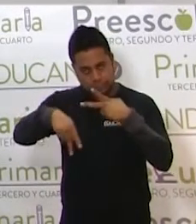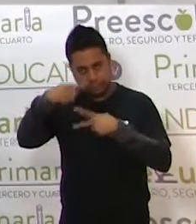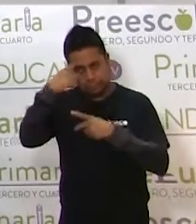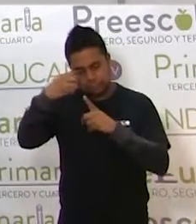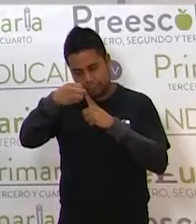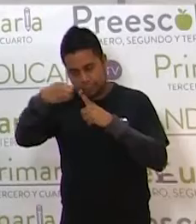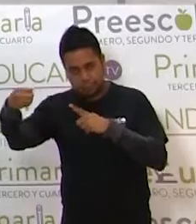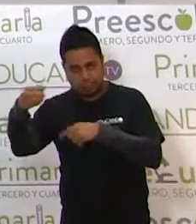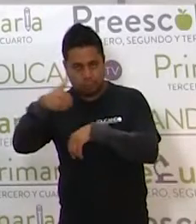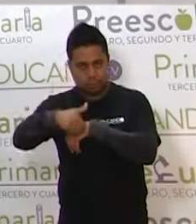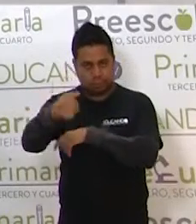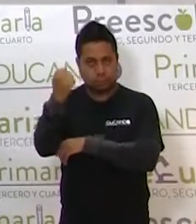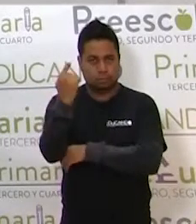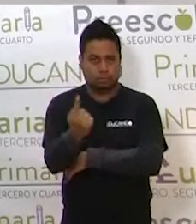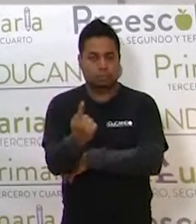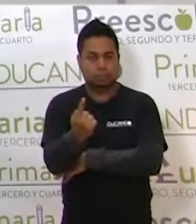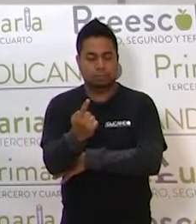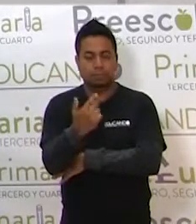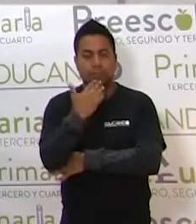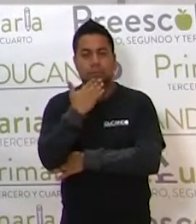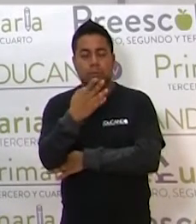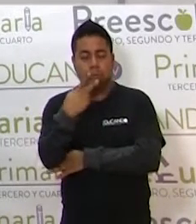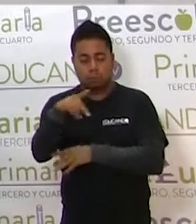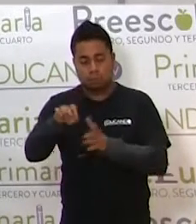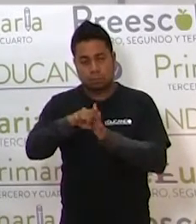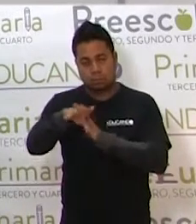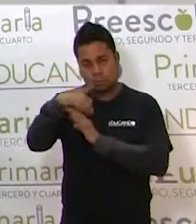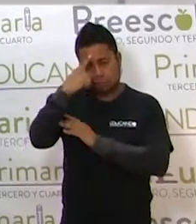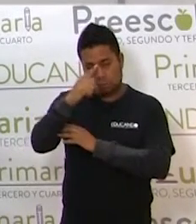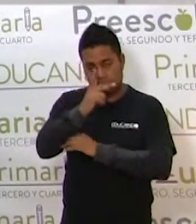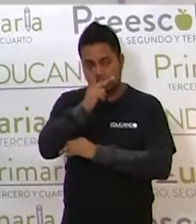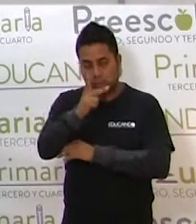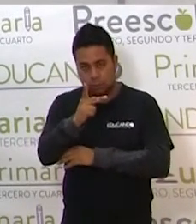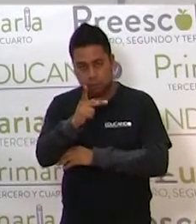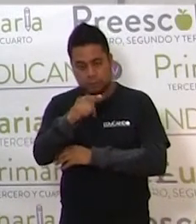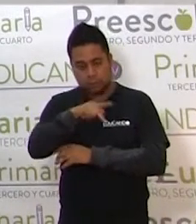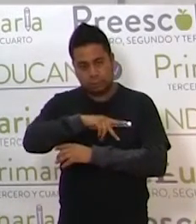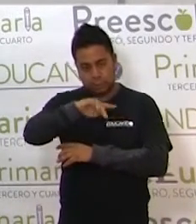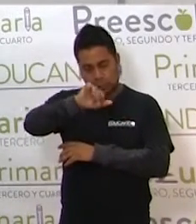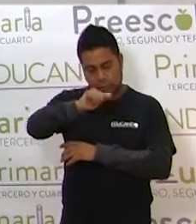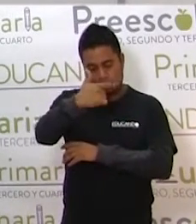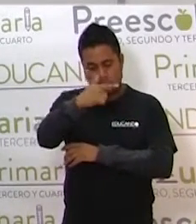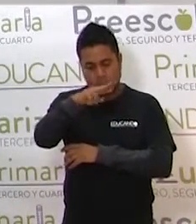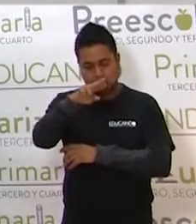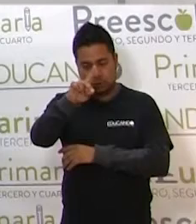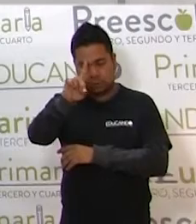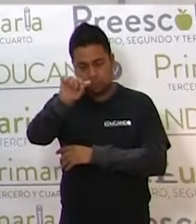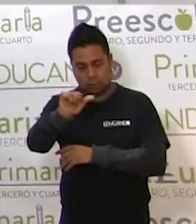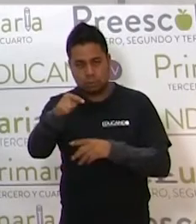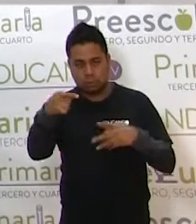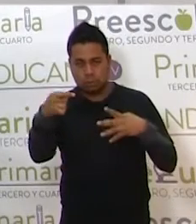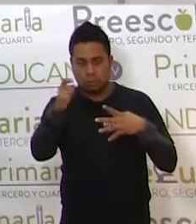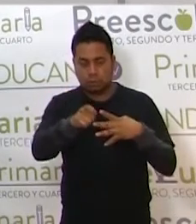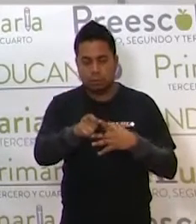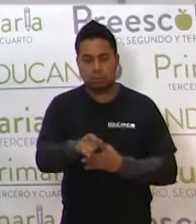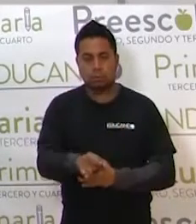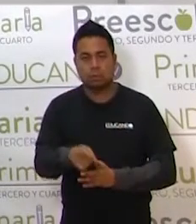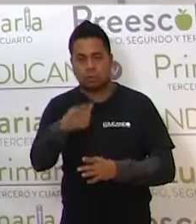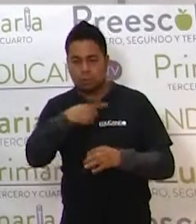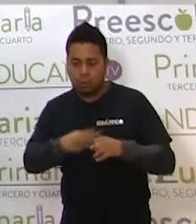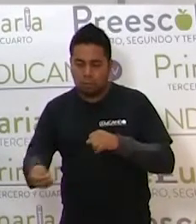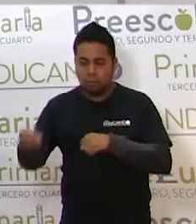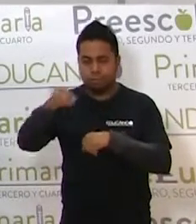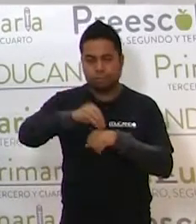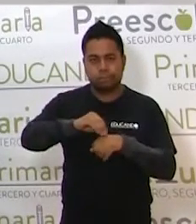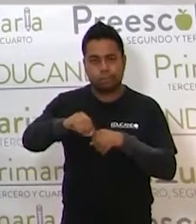uno bien pero si nuestra palabra es aguda se le va a sumar uno